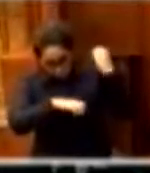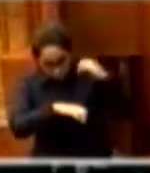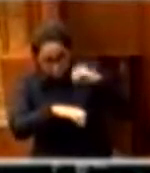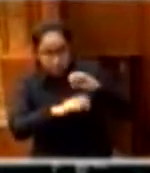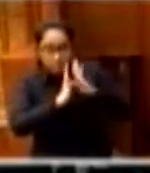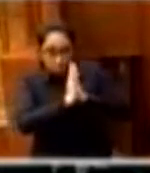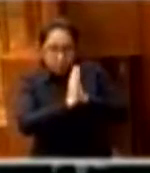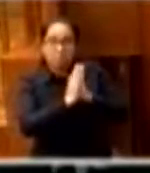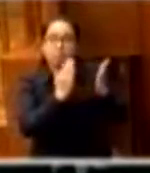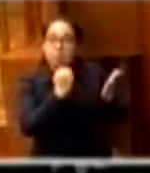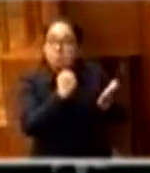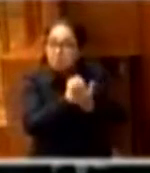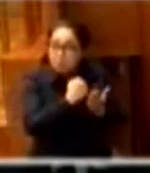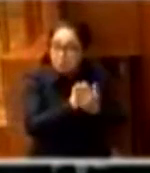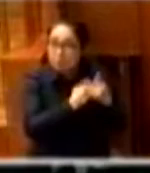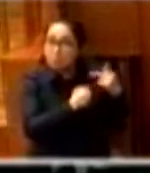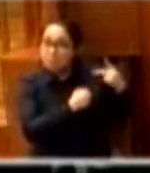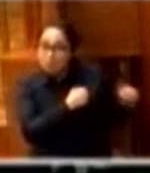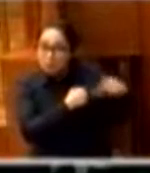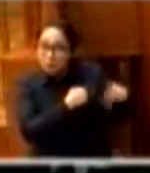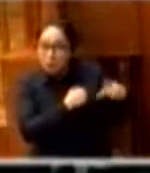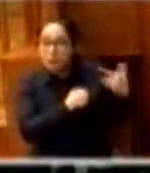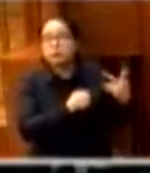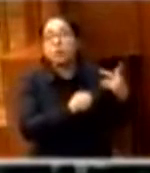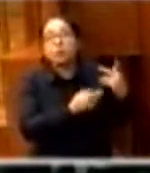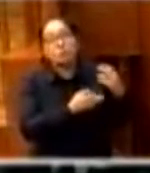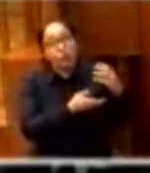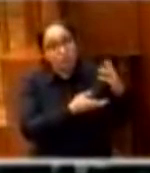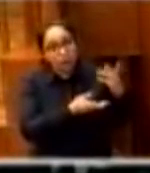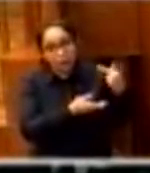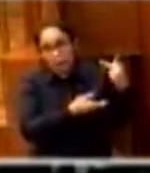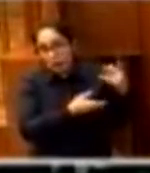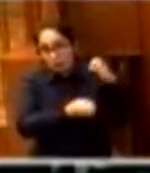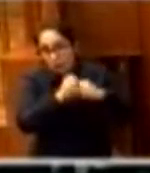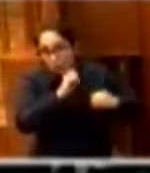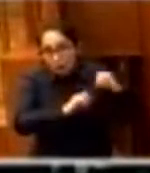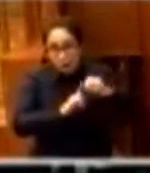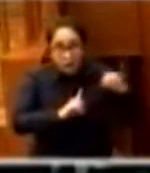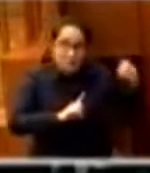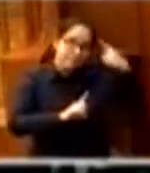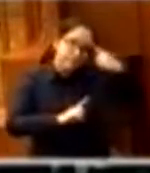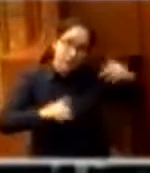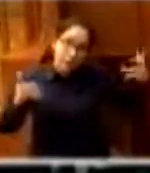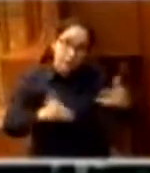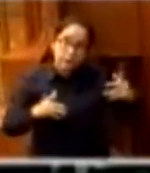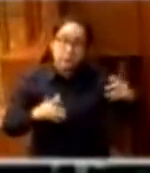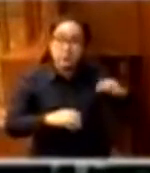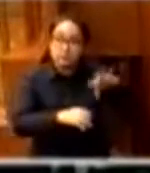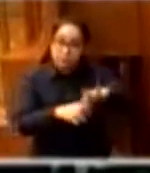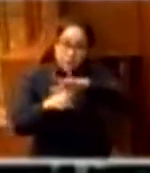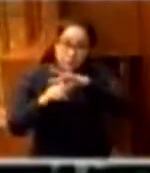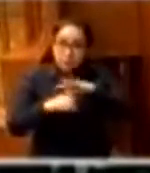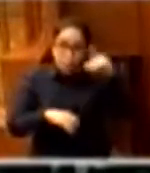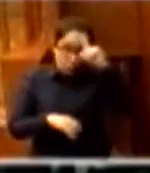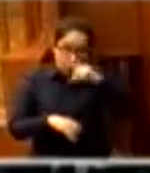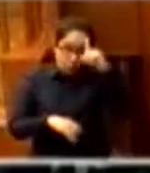federativa, para que, en el ámbito de sus respectivas competencias, tomen las medidas necesarias para la celebración de la elección extraordinaria de